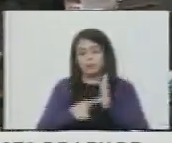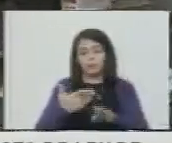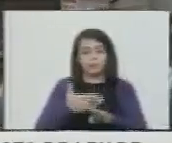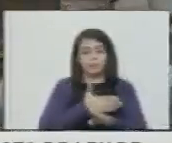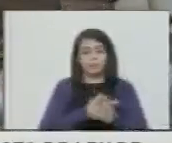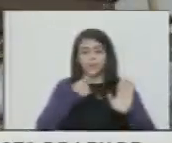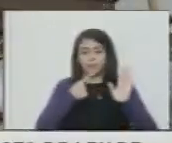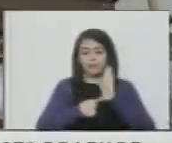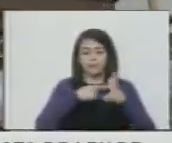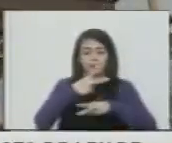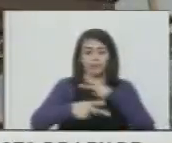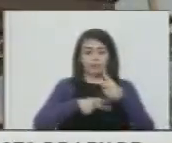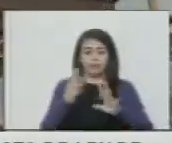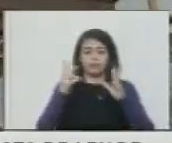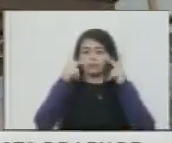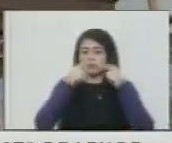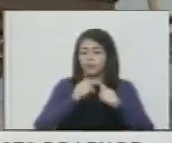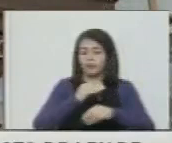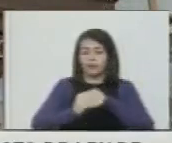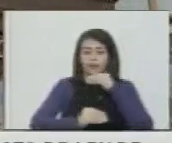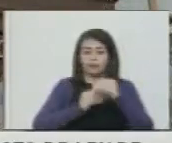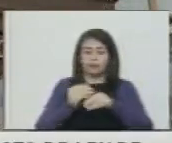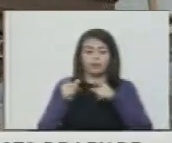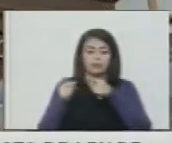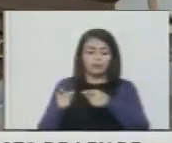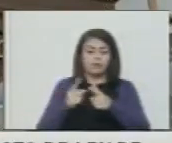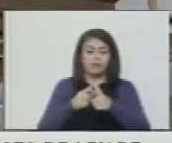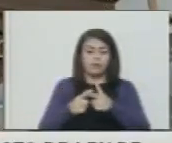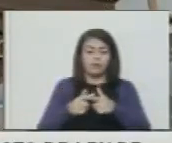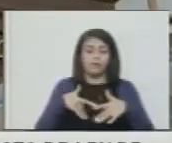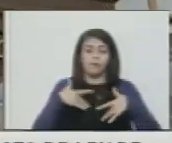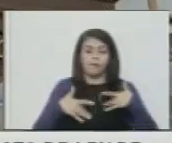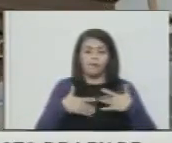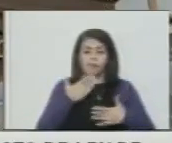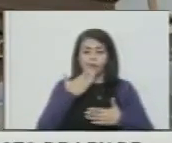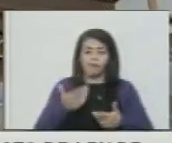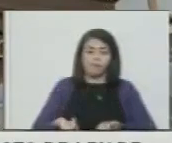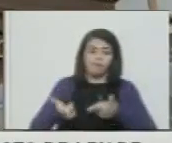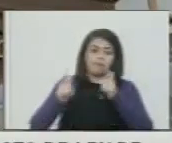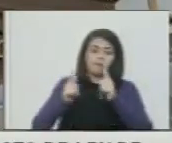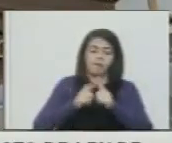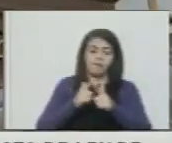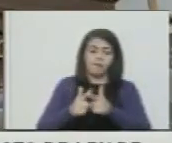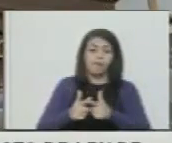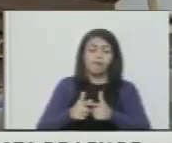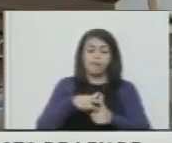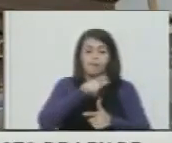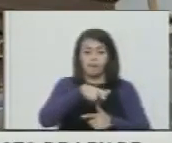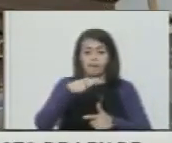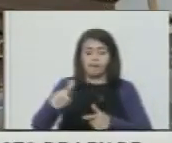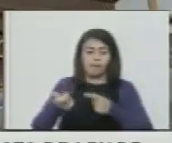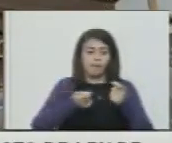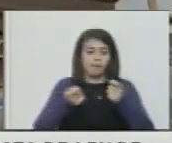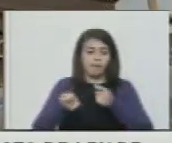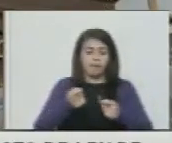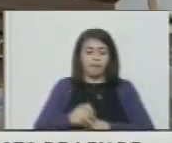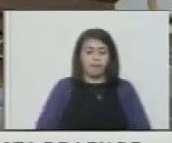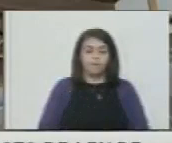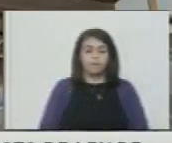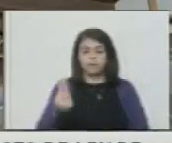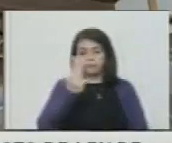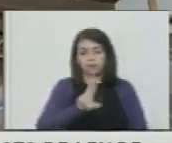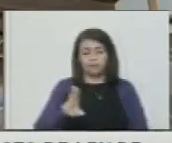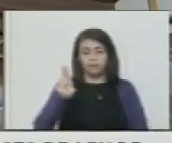efecto, previo cumplimiento del procedimiento administrativo correspondiente, el acto de autorización de los sujetos